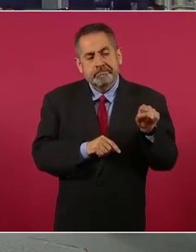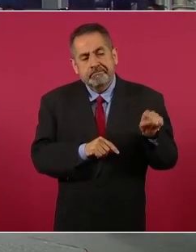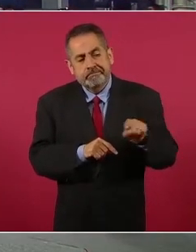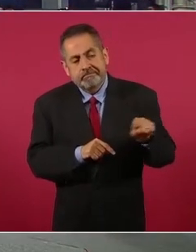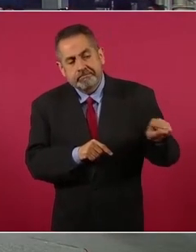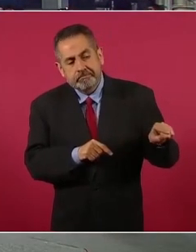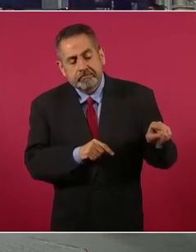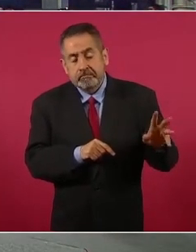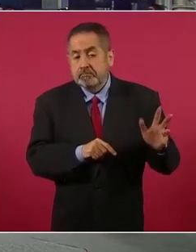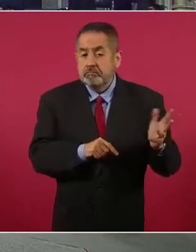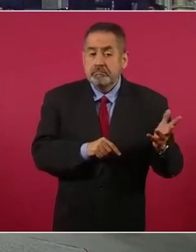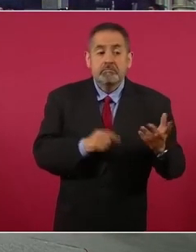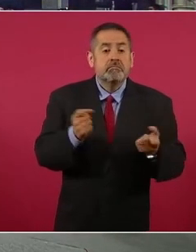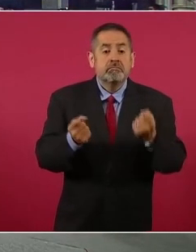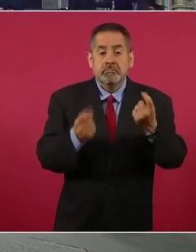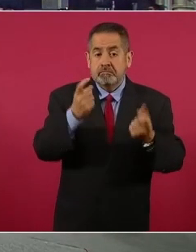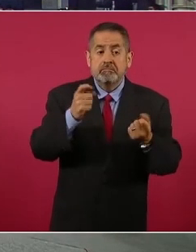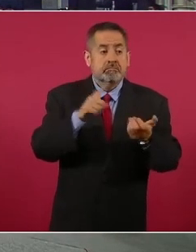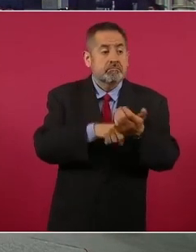quienes